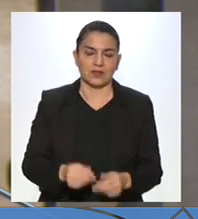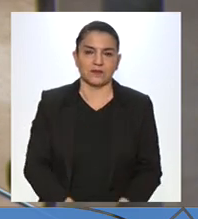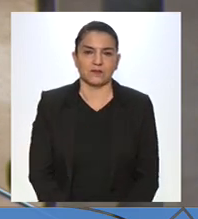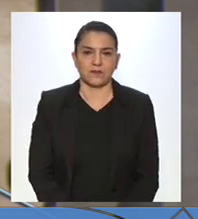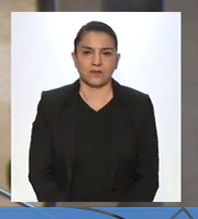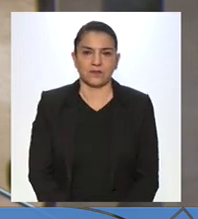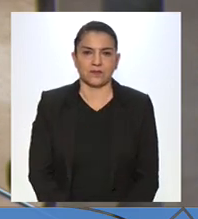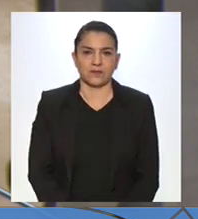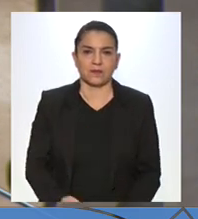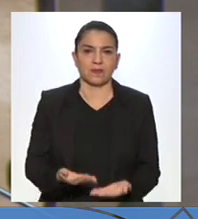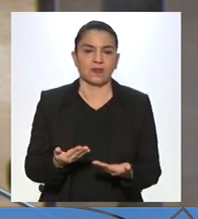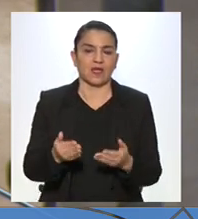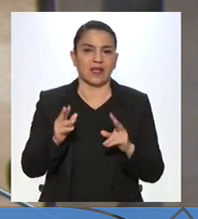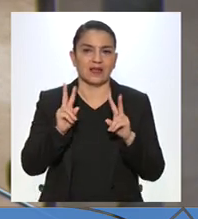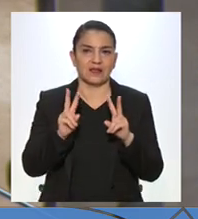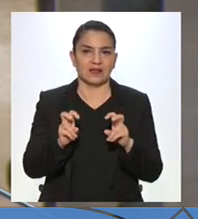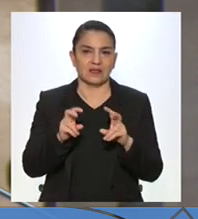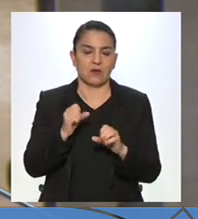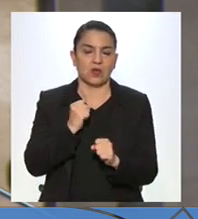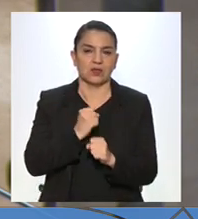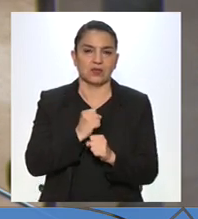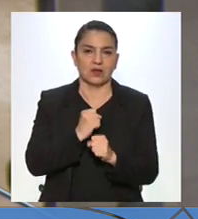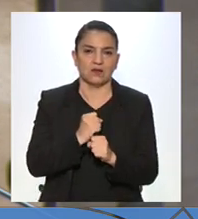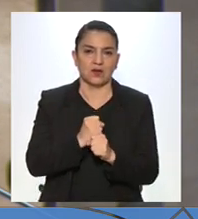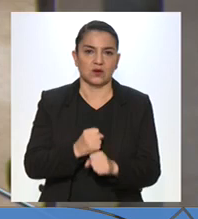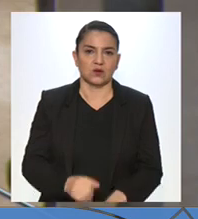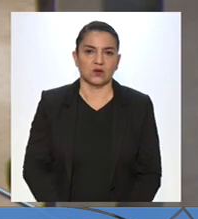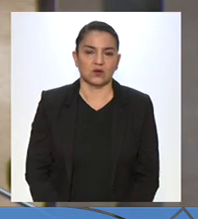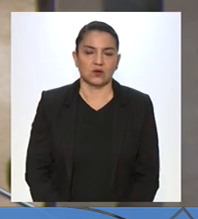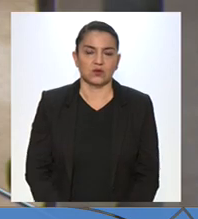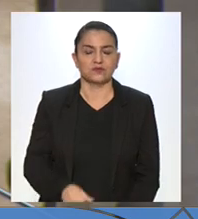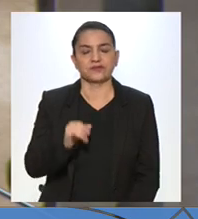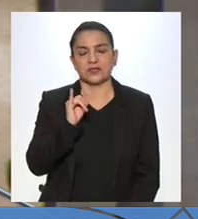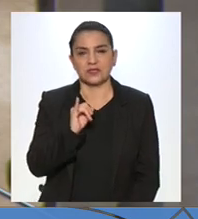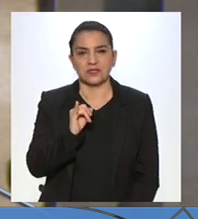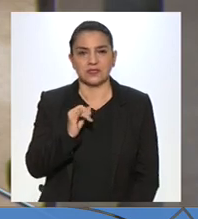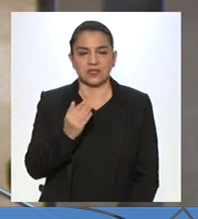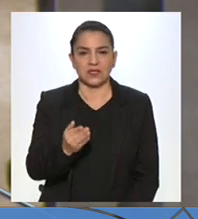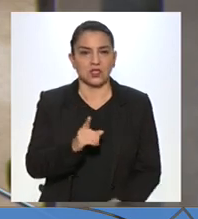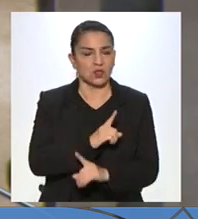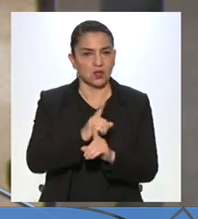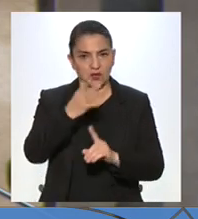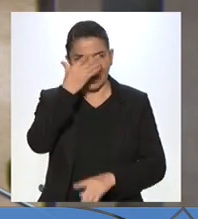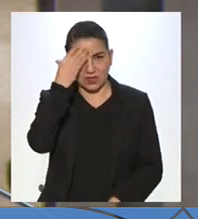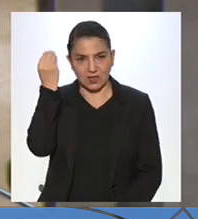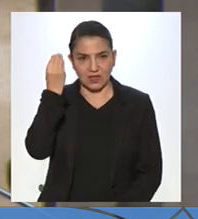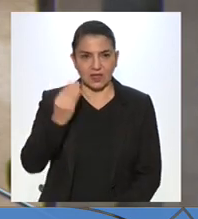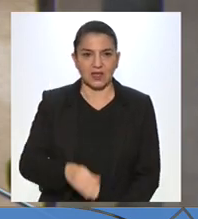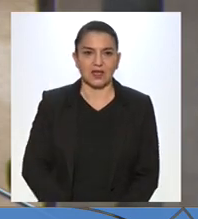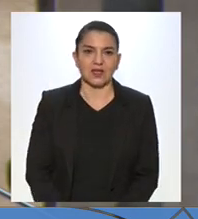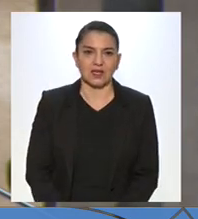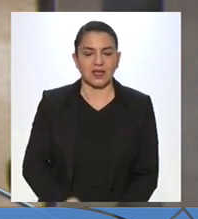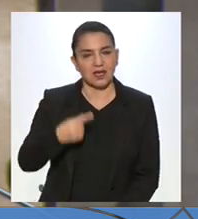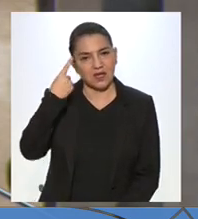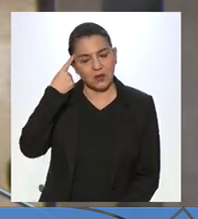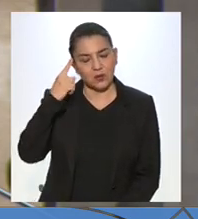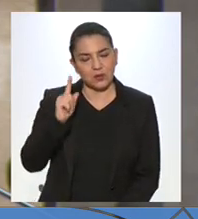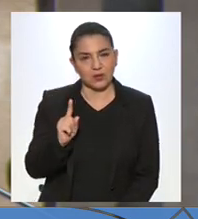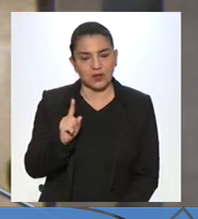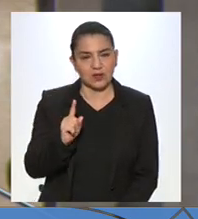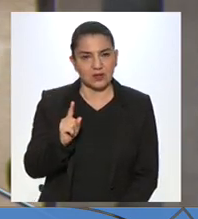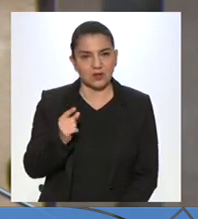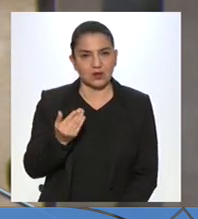Y en cuanto al tema del empleo, por supuesto que no lo olvidamos, pero yo creo que hay